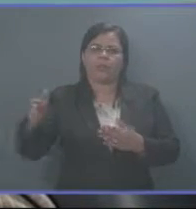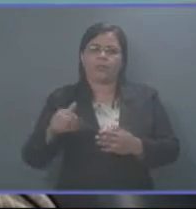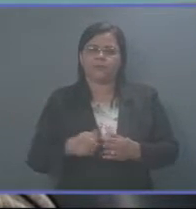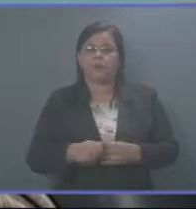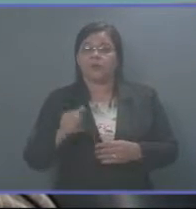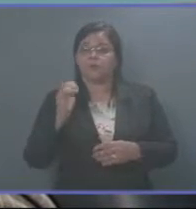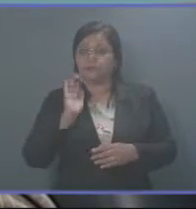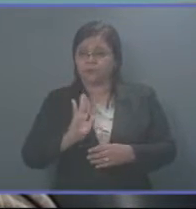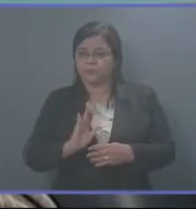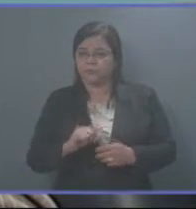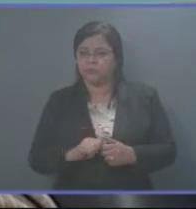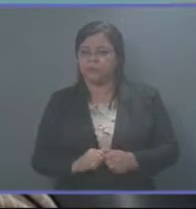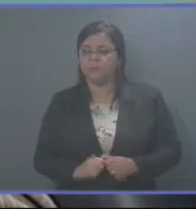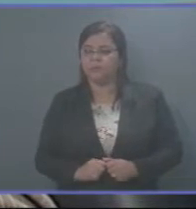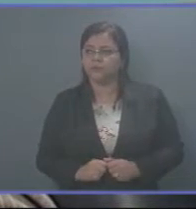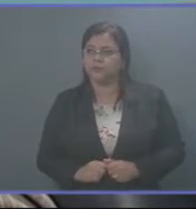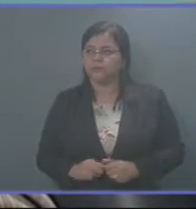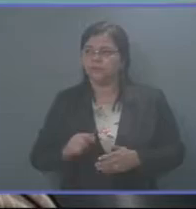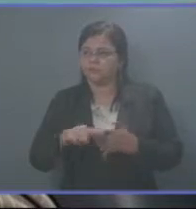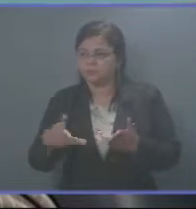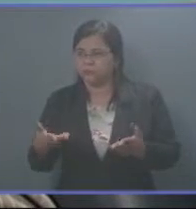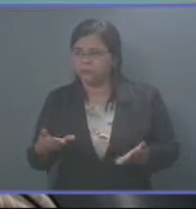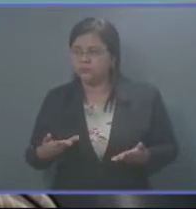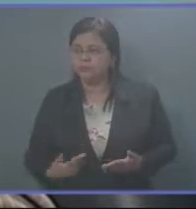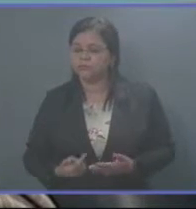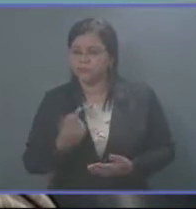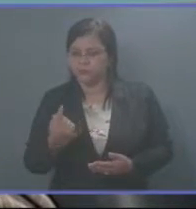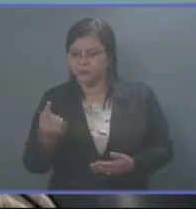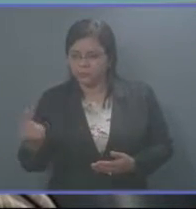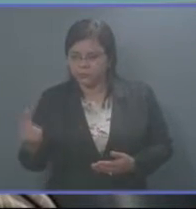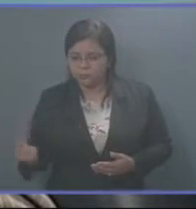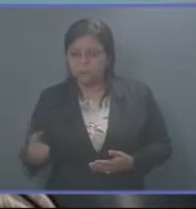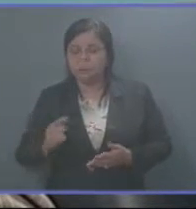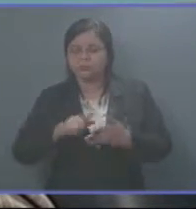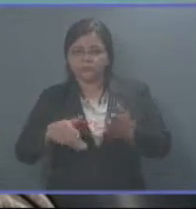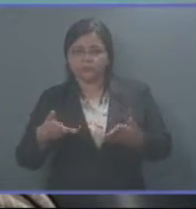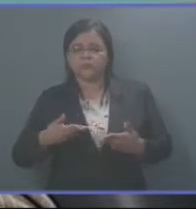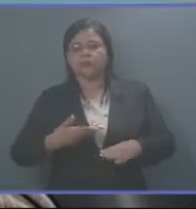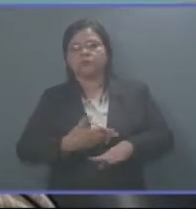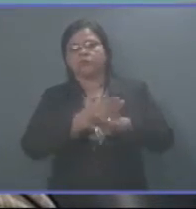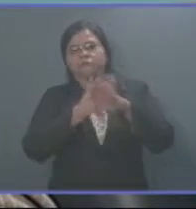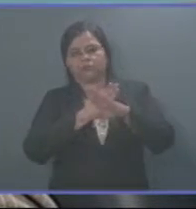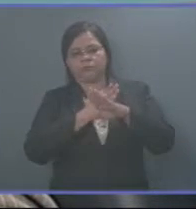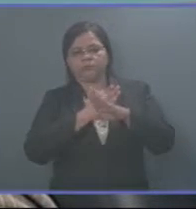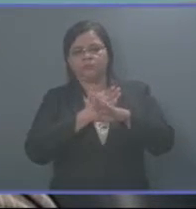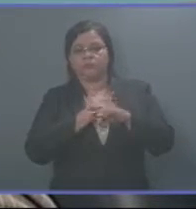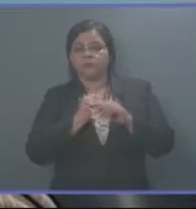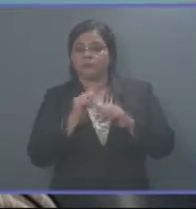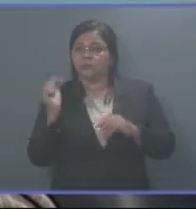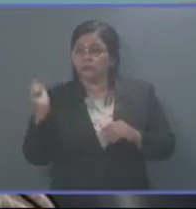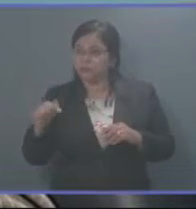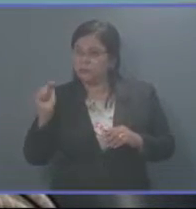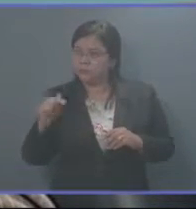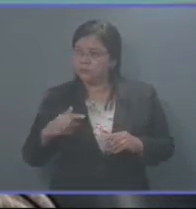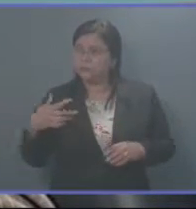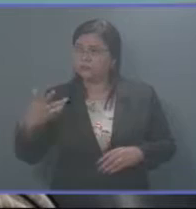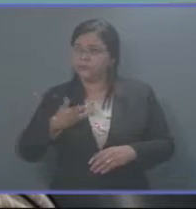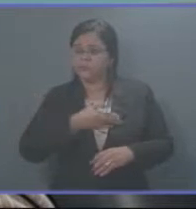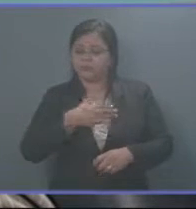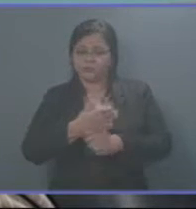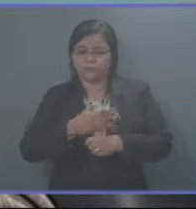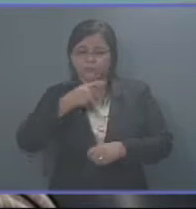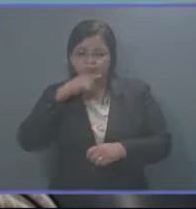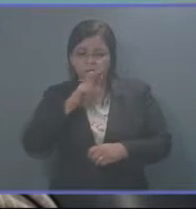a violentar el derecho a todas estas personas, ese derecho de defensa. En ese sentido, como grupo parlamentario